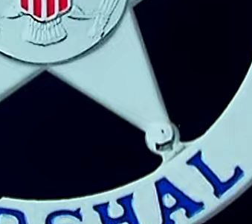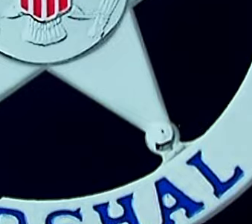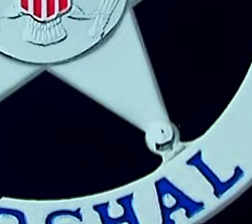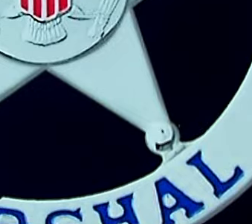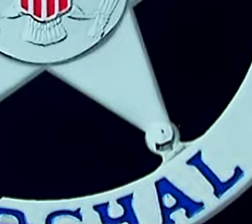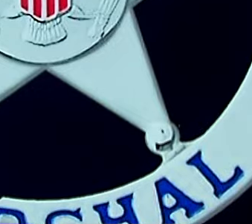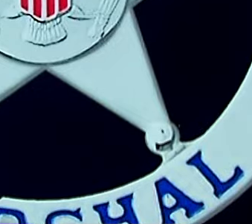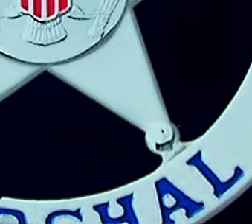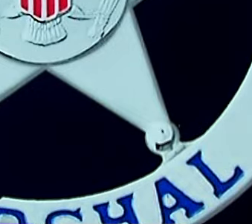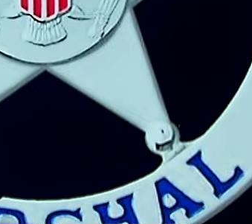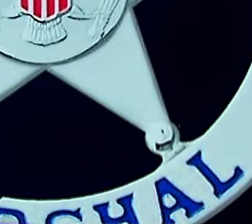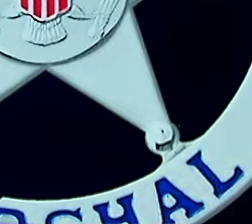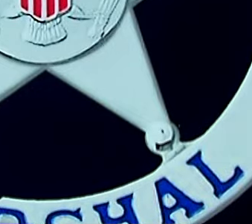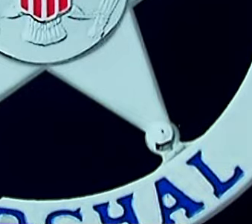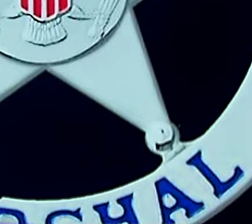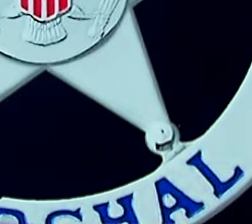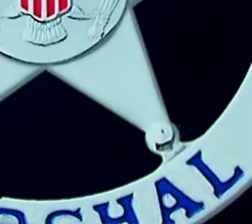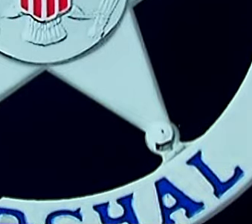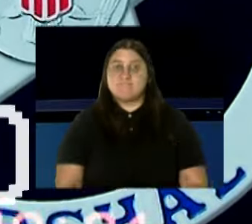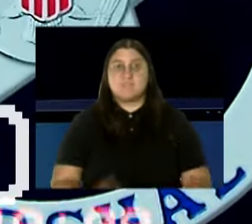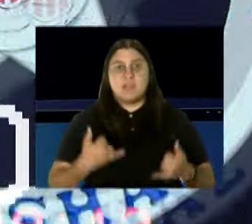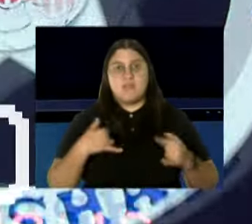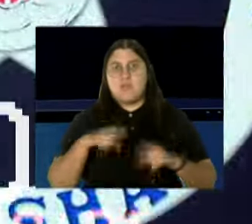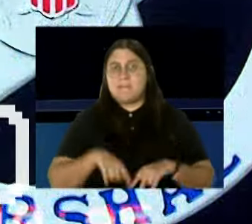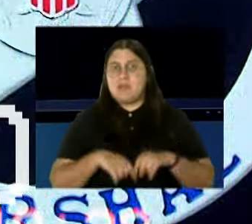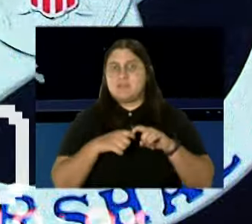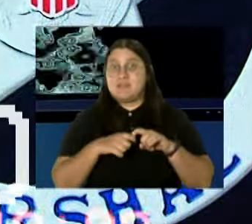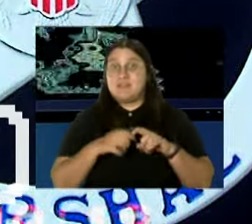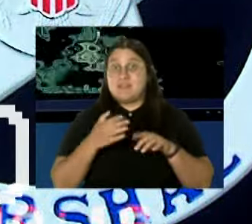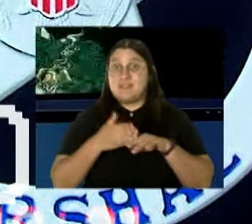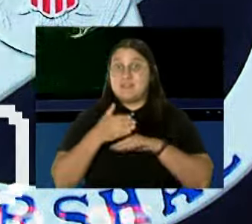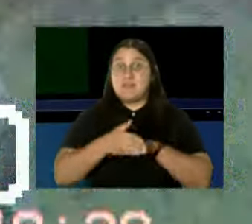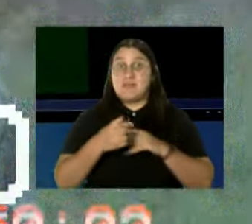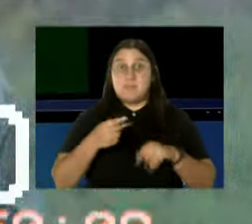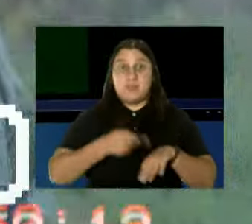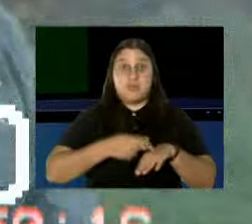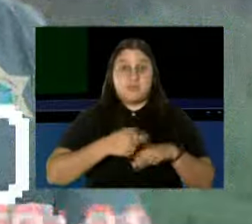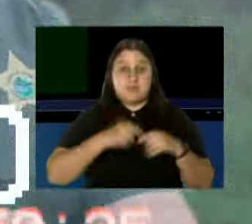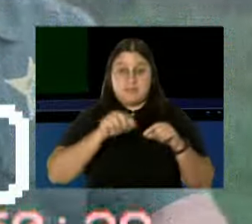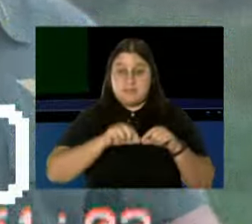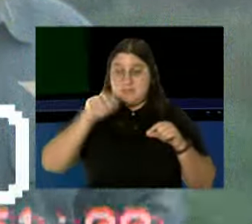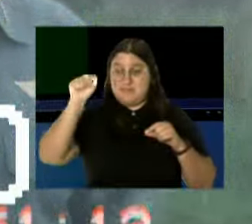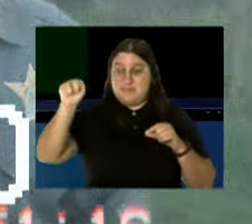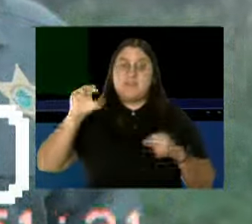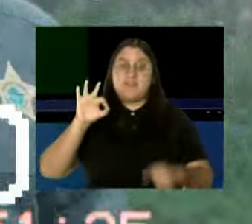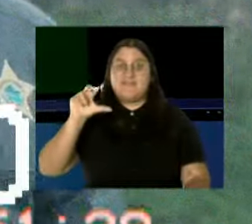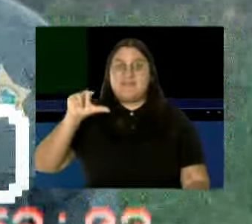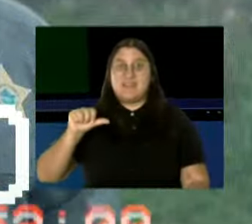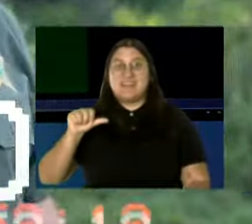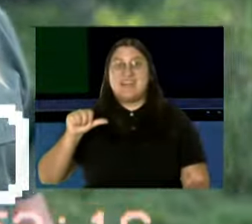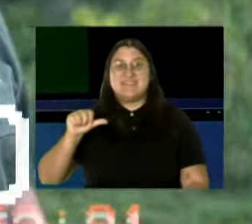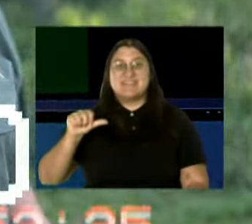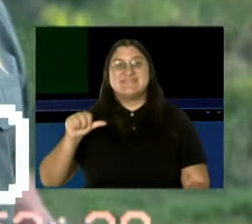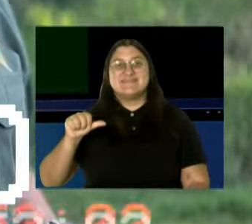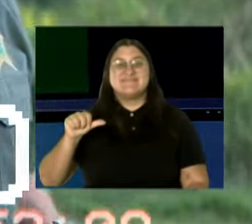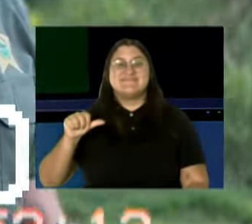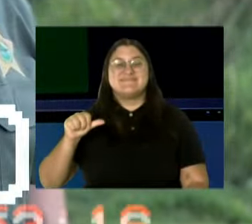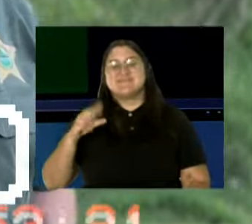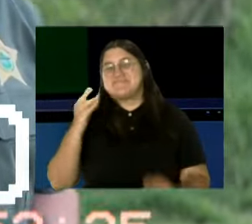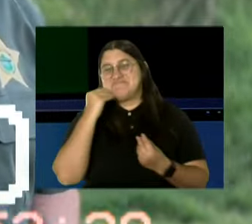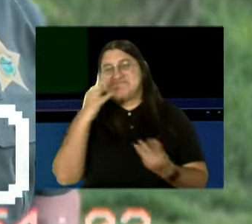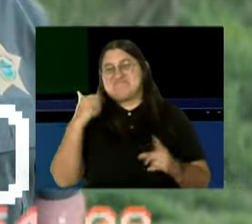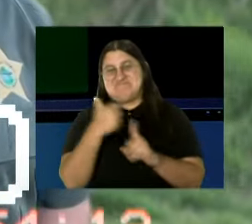personas altamente peligrosas. Vamos a una pausa, pero luego de la pausa de Puerto Rico, pasamos al condado de Osceola en la Florida con el sheriff